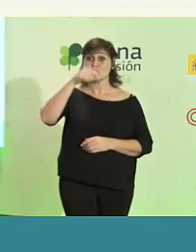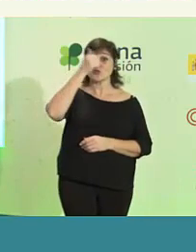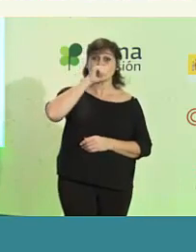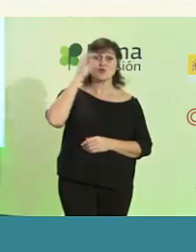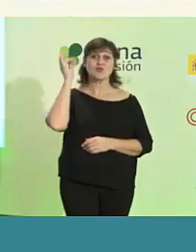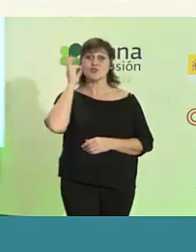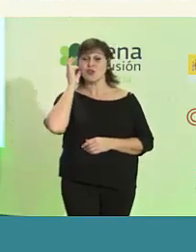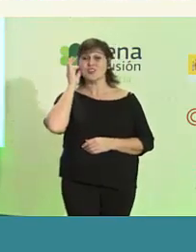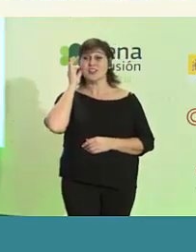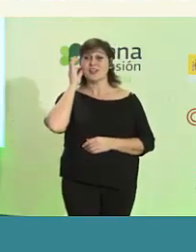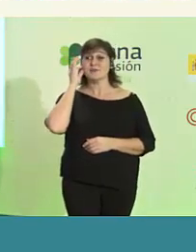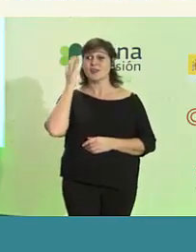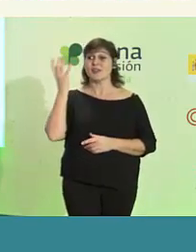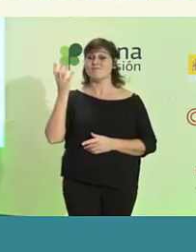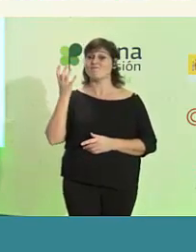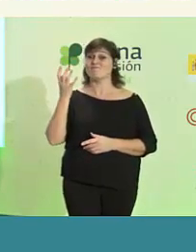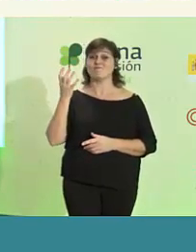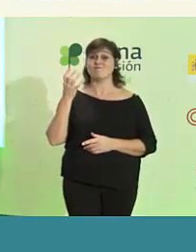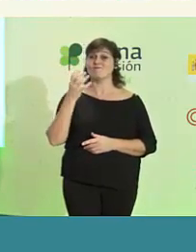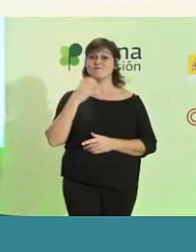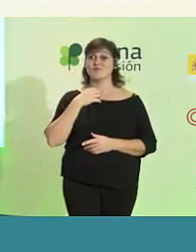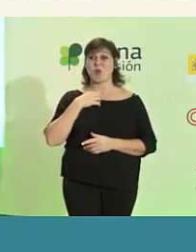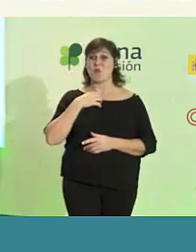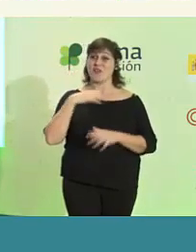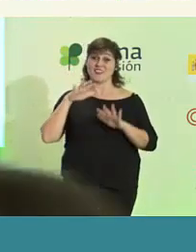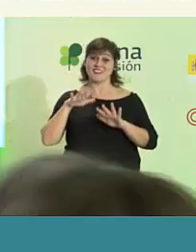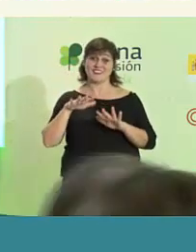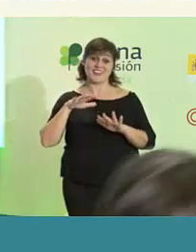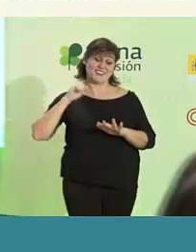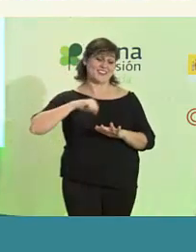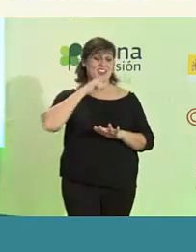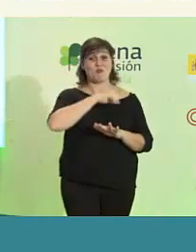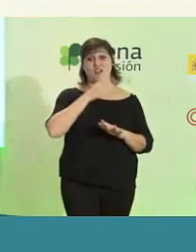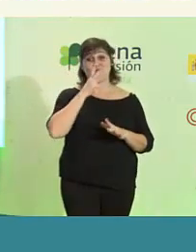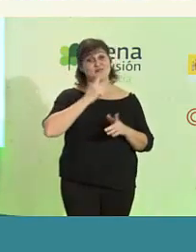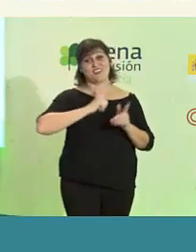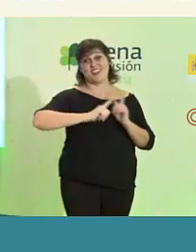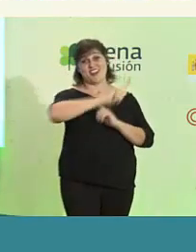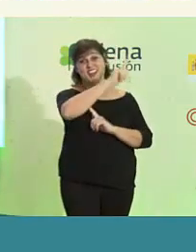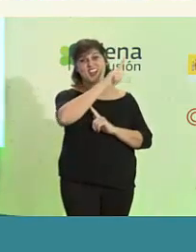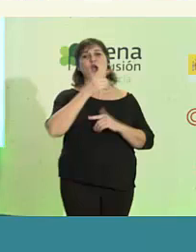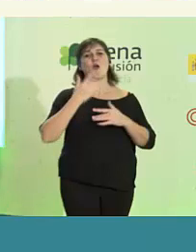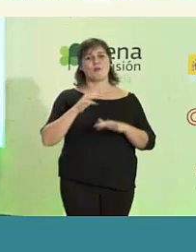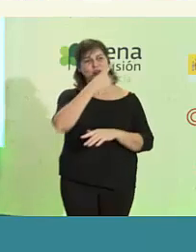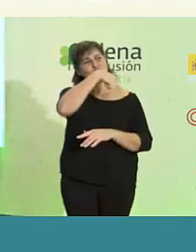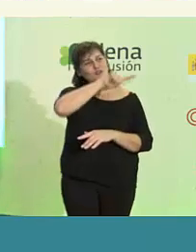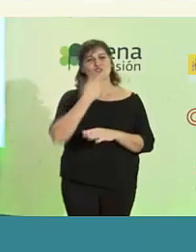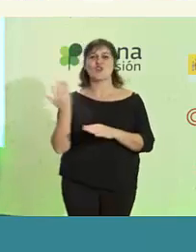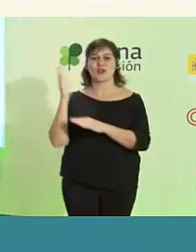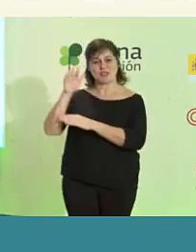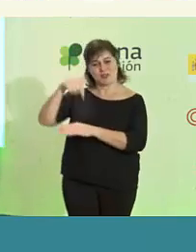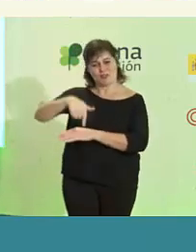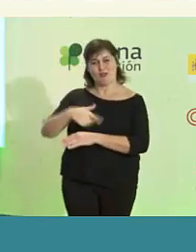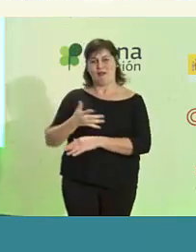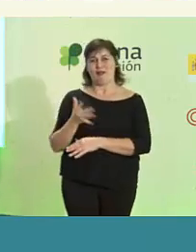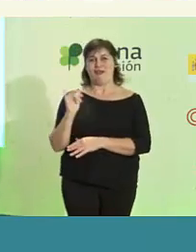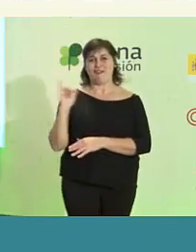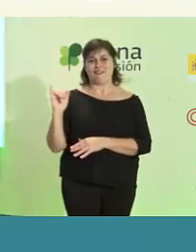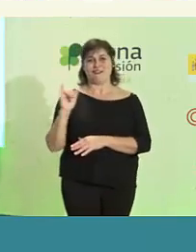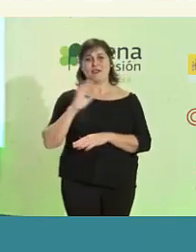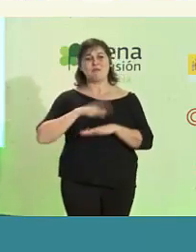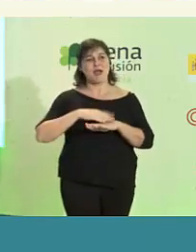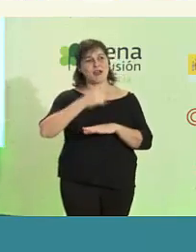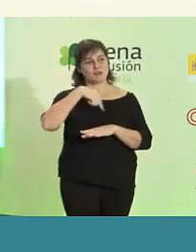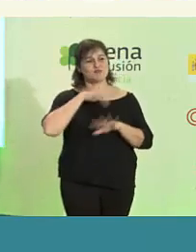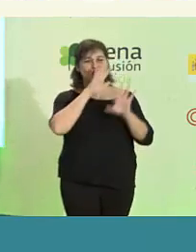podréis estar aquí, pero estaréis muy bien representados por todo lo que nos habéis hecho llegar, para que podamos conoceros